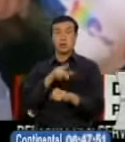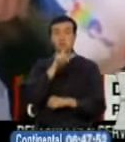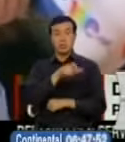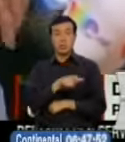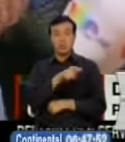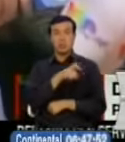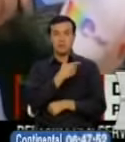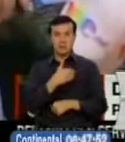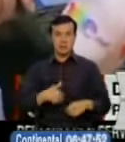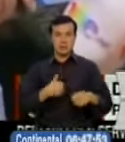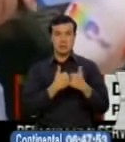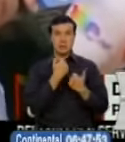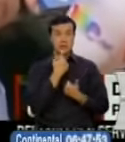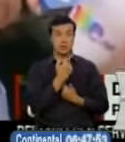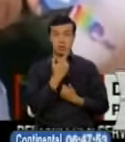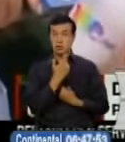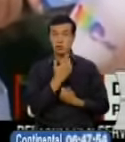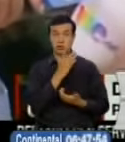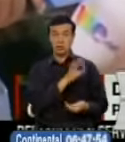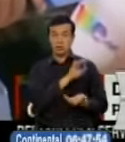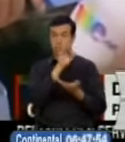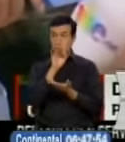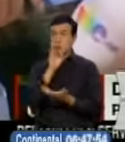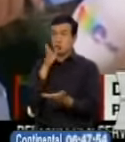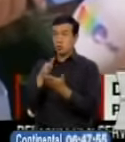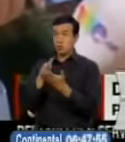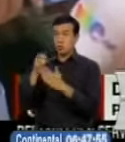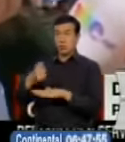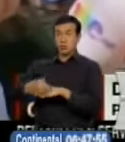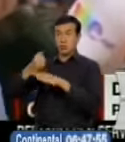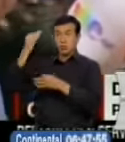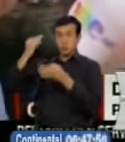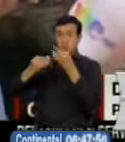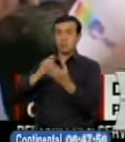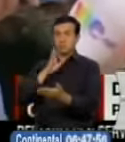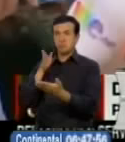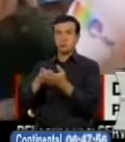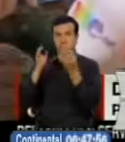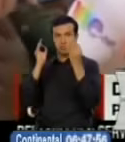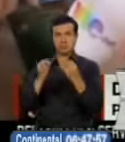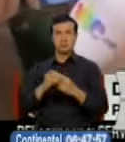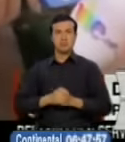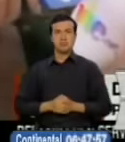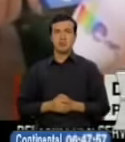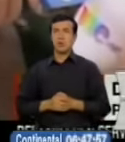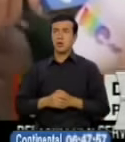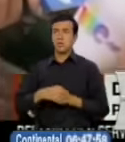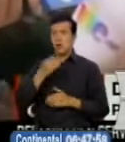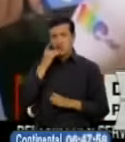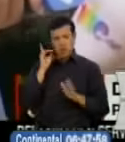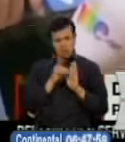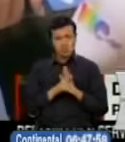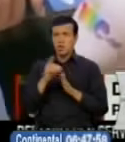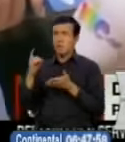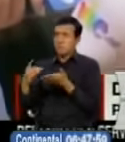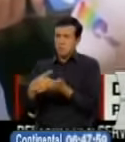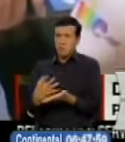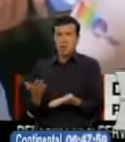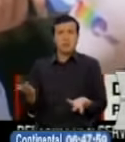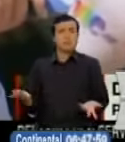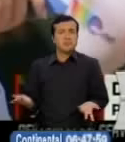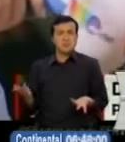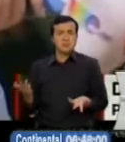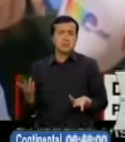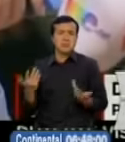de descartar que acudirá si es convocado por la Sala Constitucional del Tribunal Supremo de Justicia. Que me enjuicien, que me destituyan, que